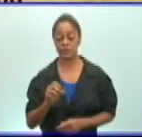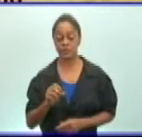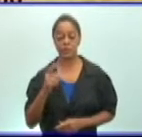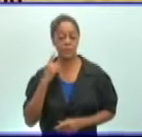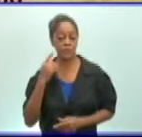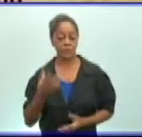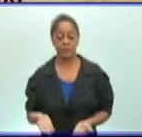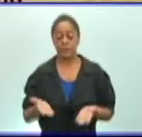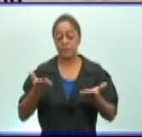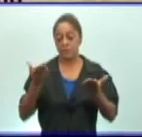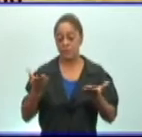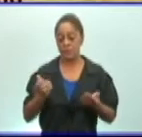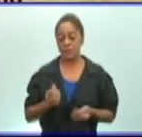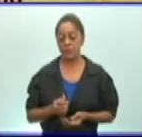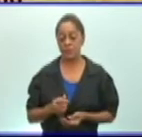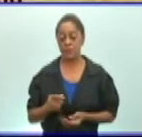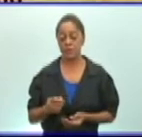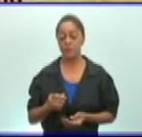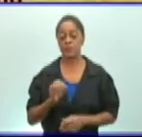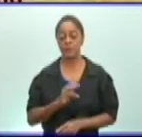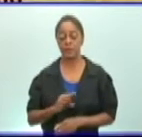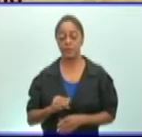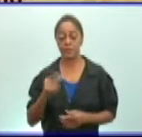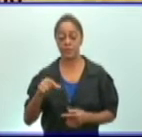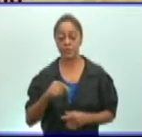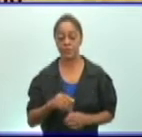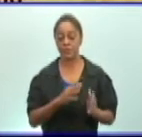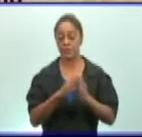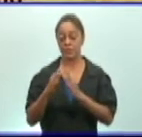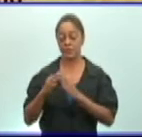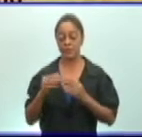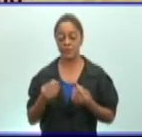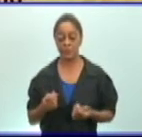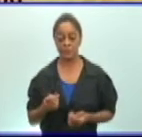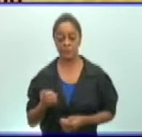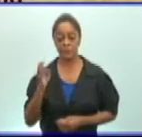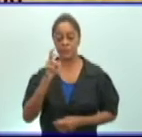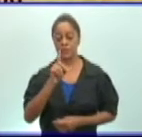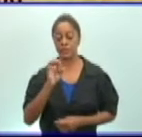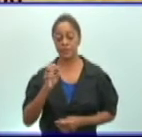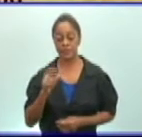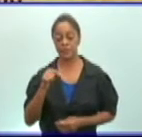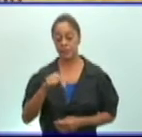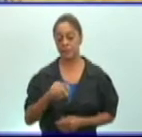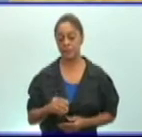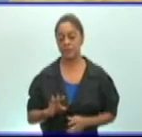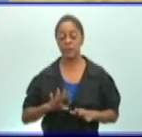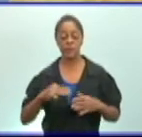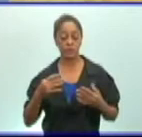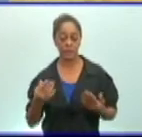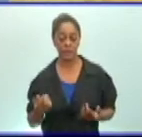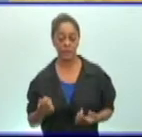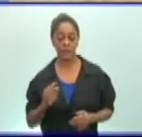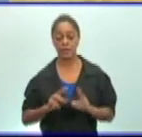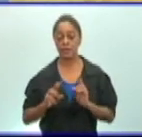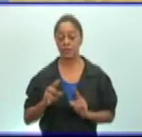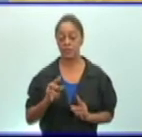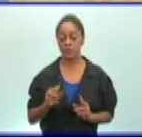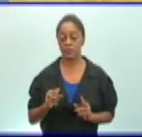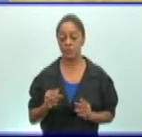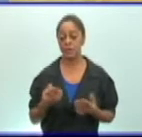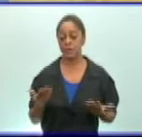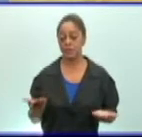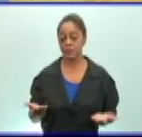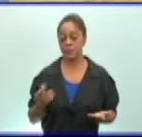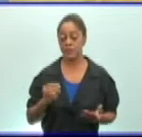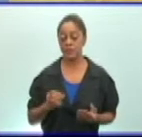un aumento de la producción en las comunidades griegas en este sentido. ¿Cuáles van a ser algunas de las consecuencias